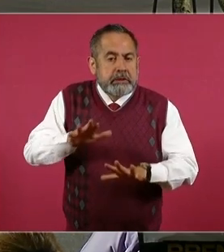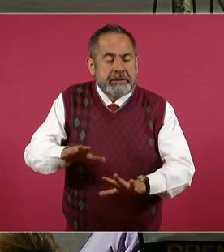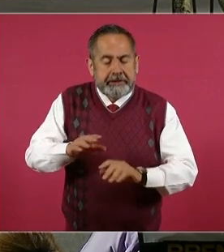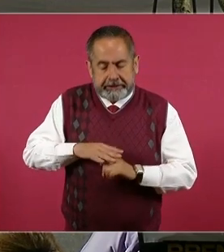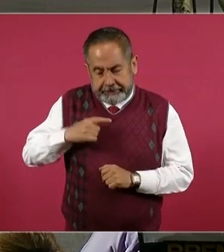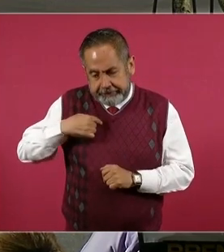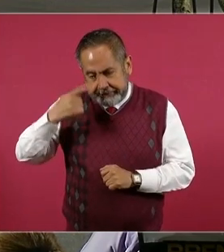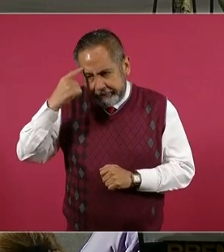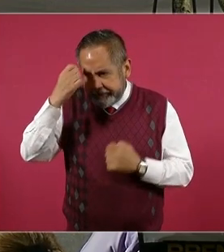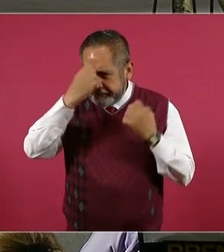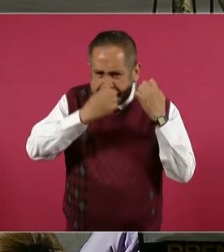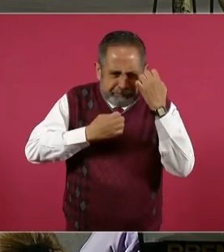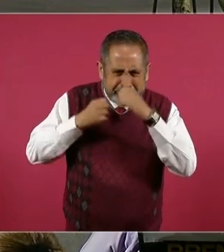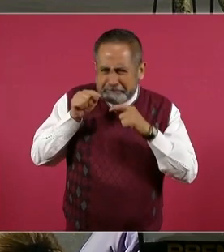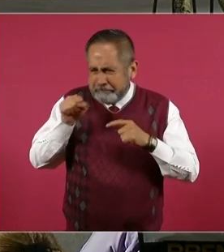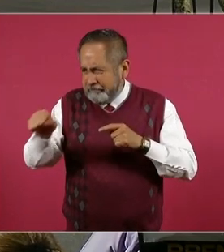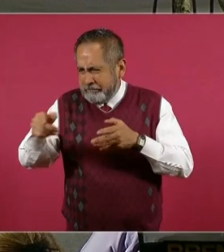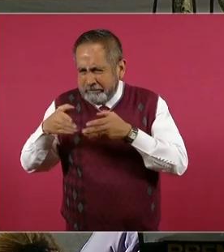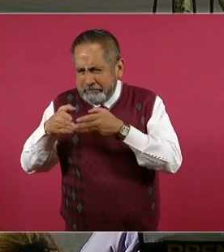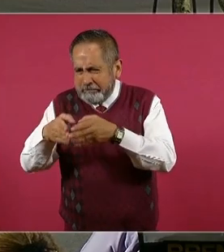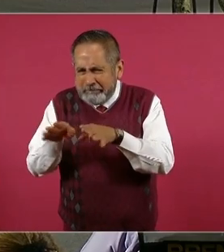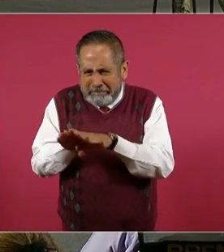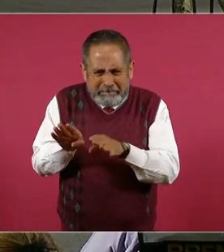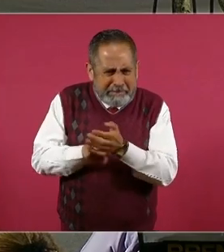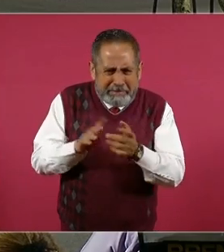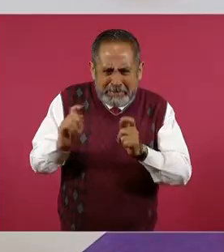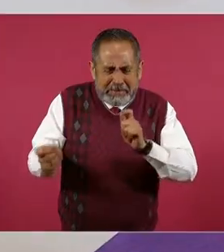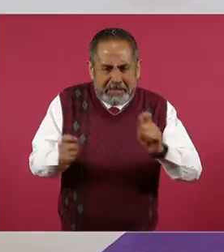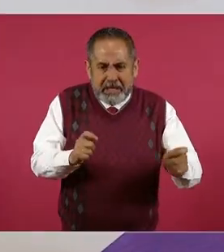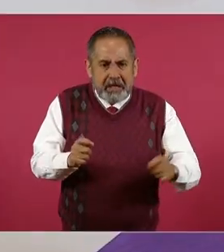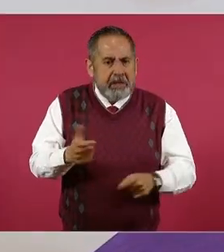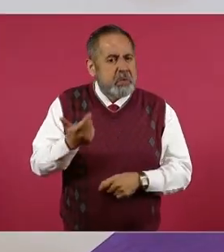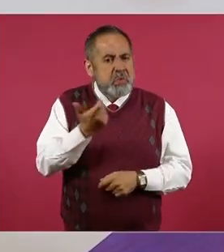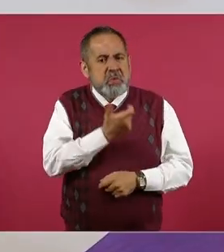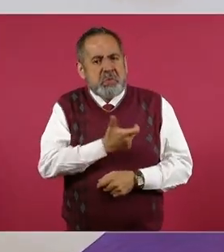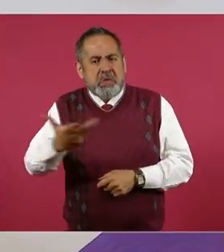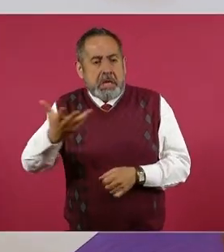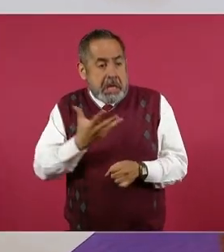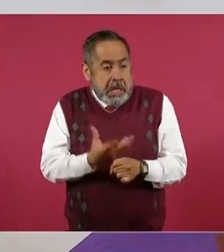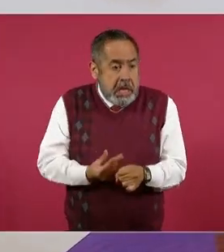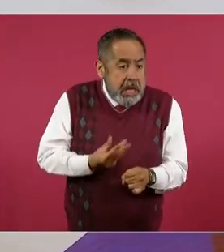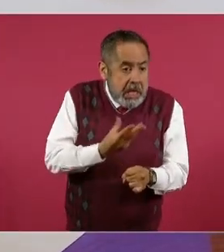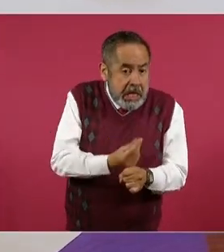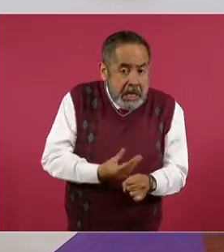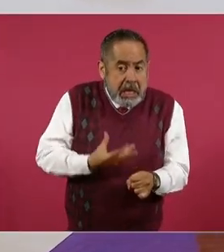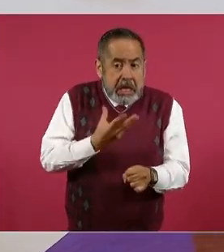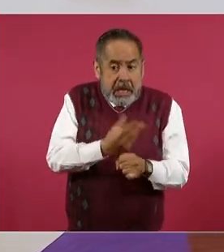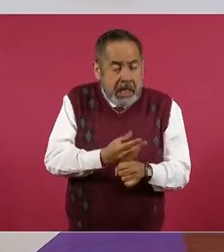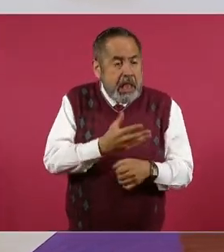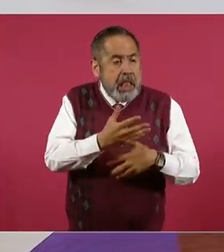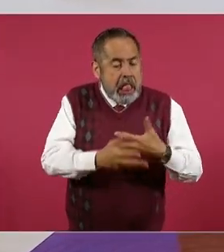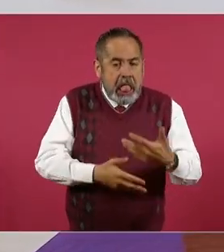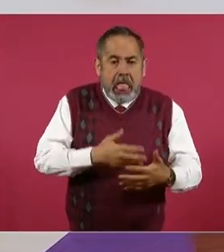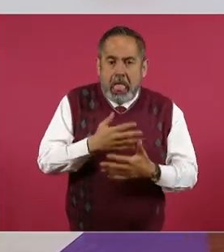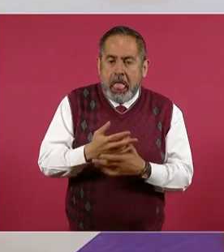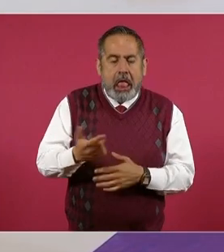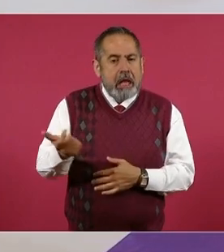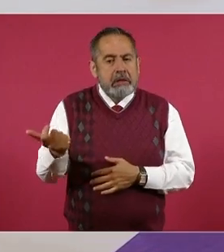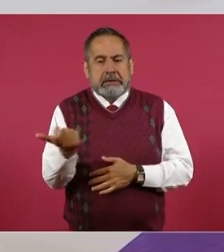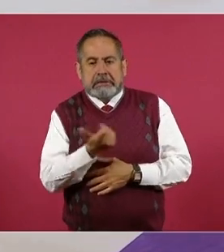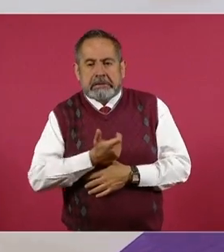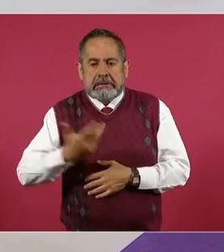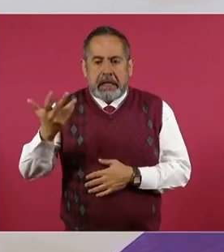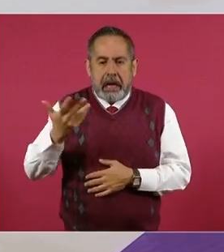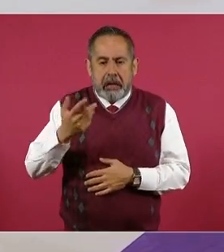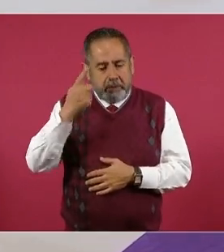y se determinó que sus elevados costos de mantenimiento no era necesario mantenerlas en el